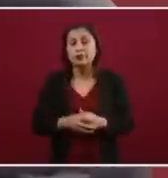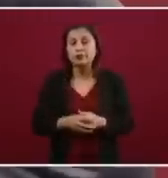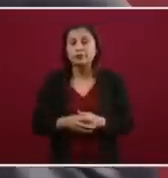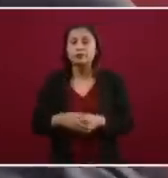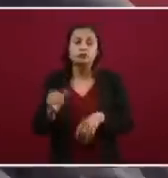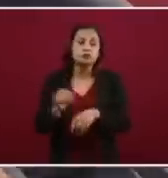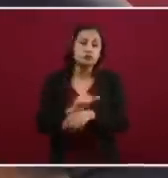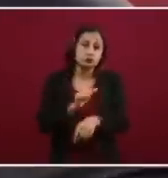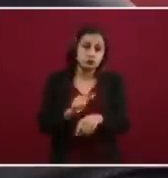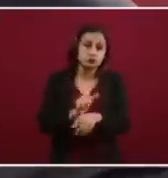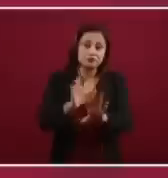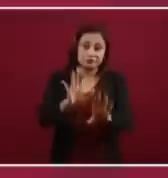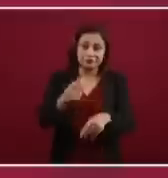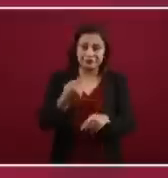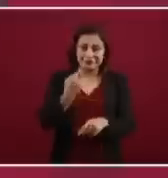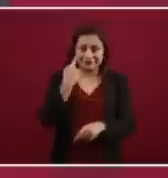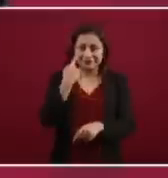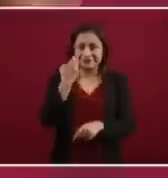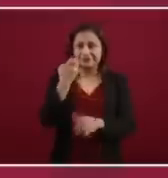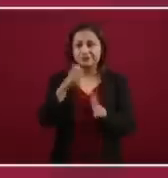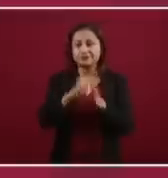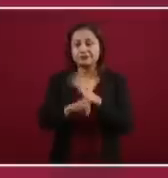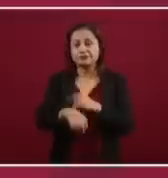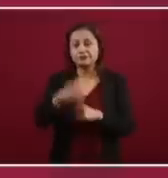robo de vehículos, por ejemplo, en general.